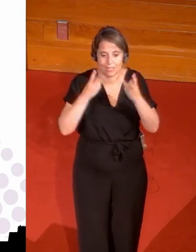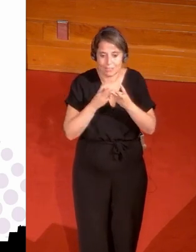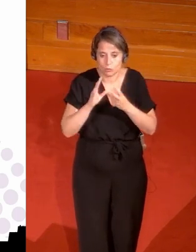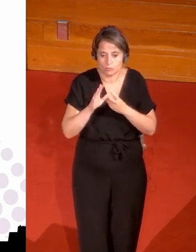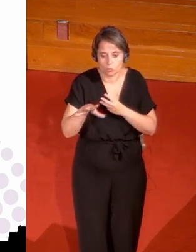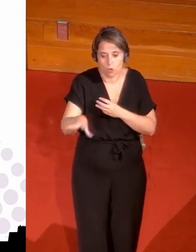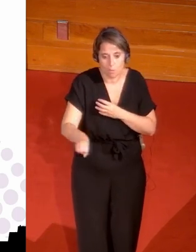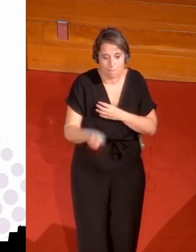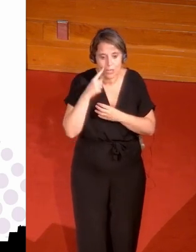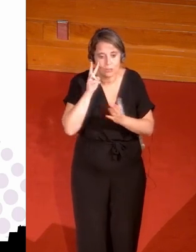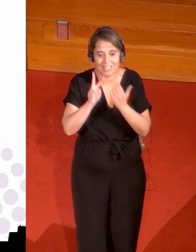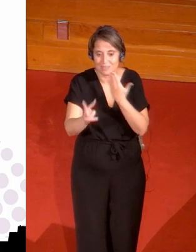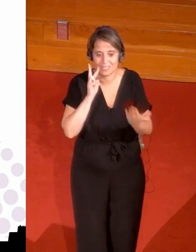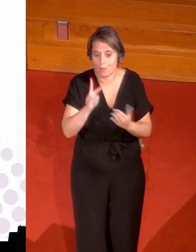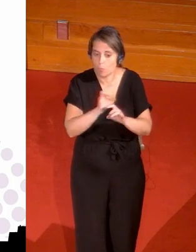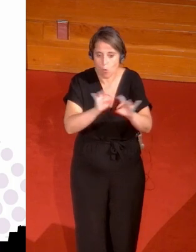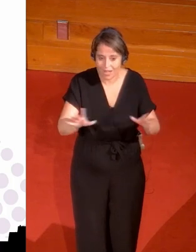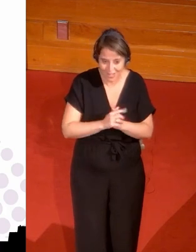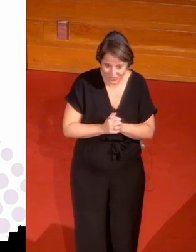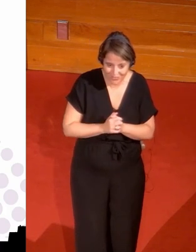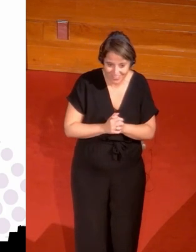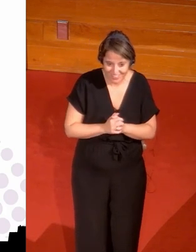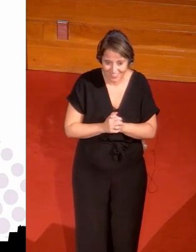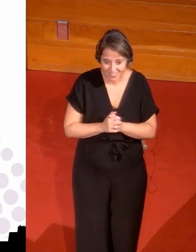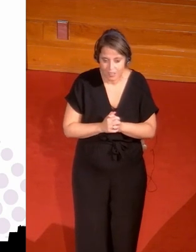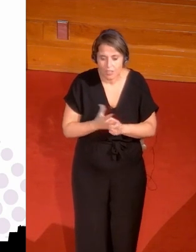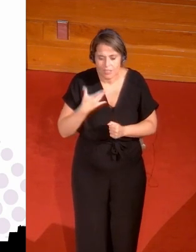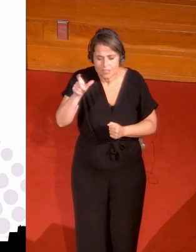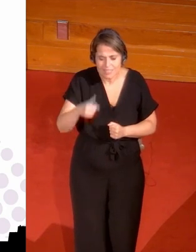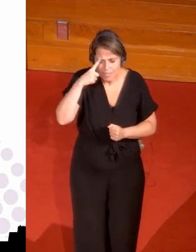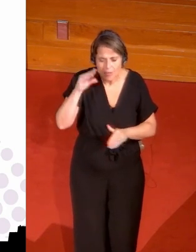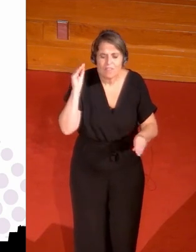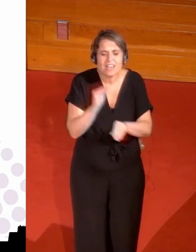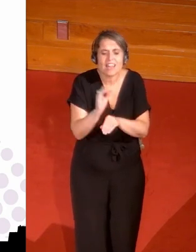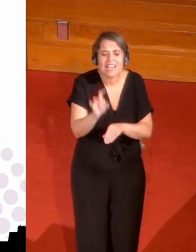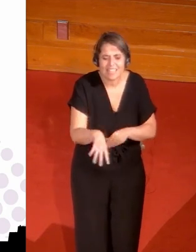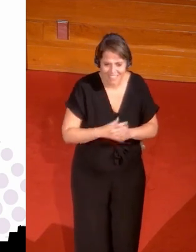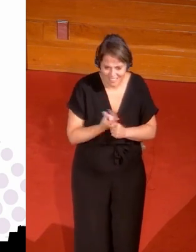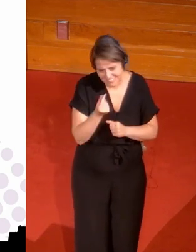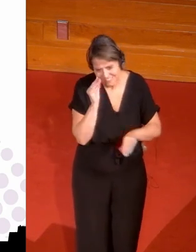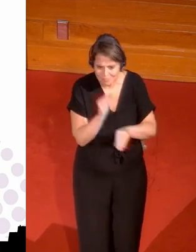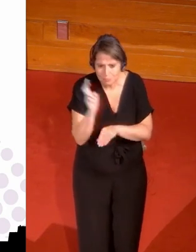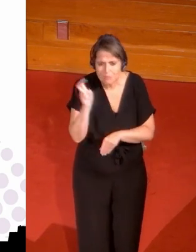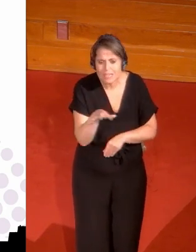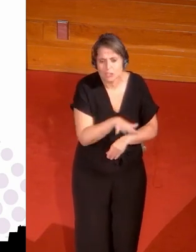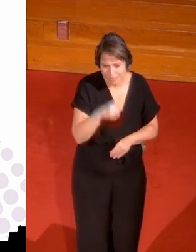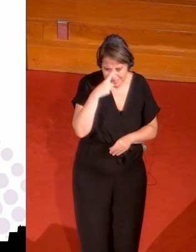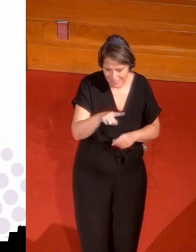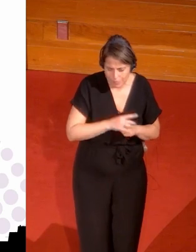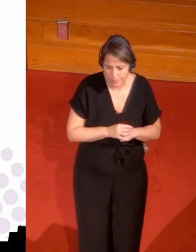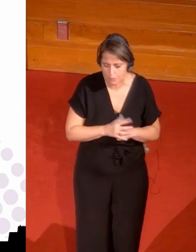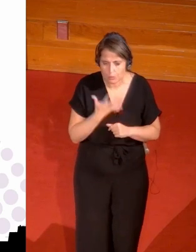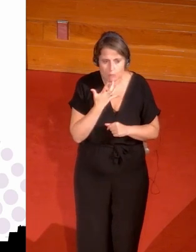corrupción transparente es decir no en O sea tú puedes saber quién financia o sea tú puedes saber quién